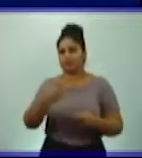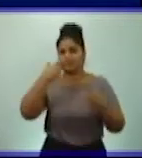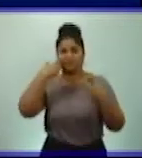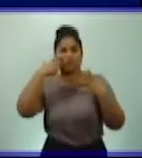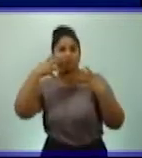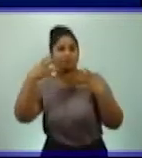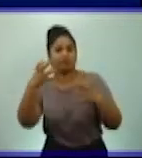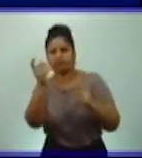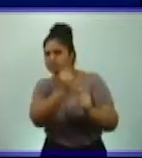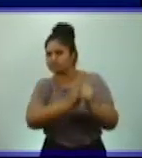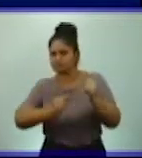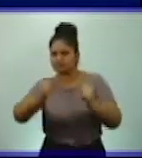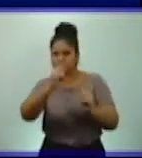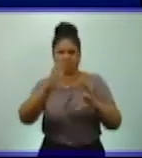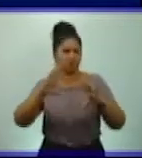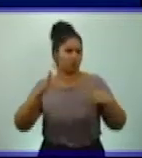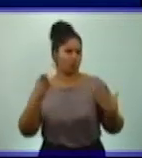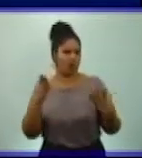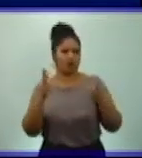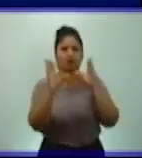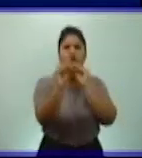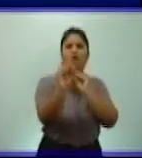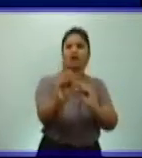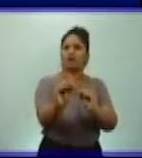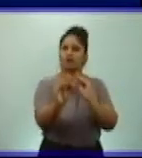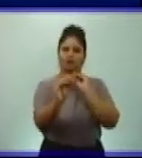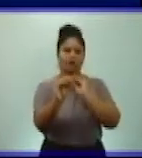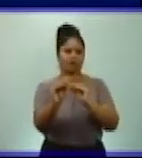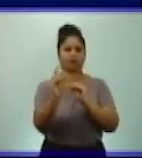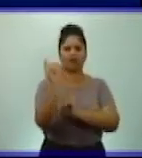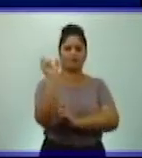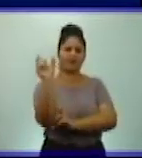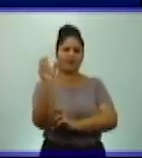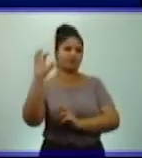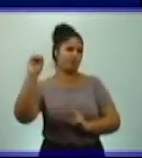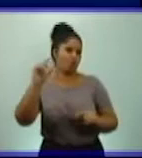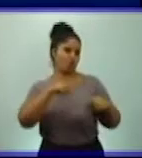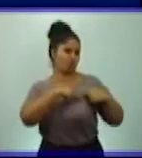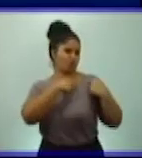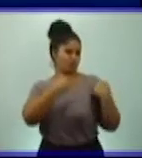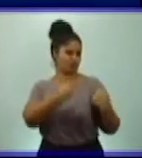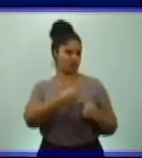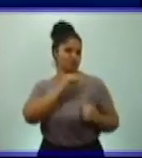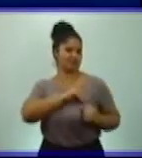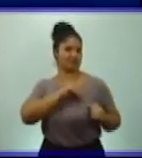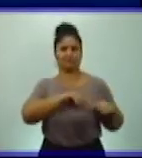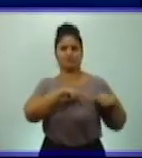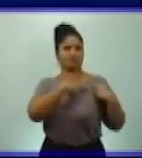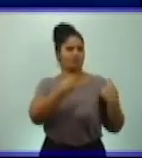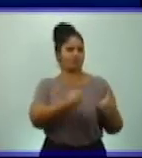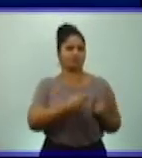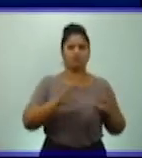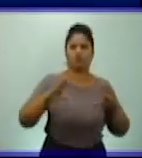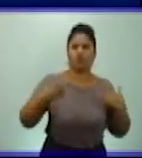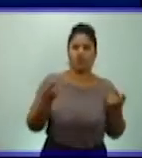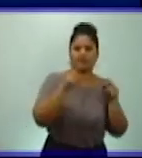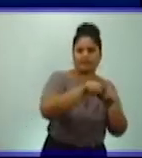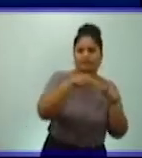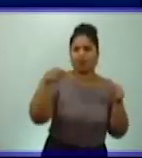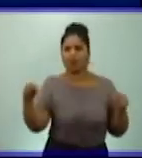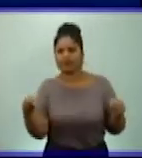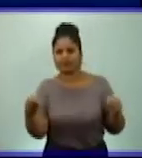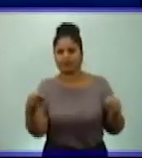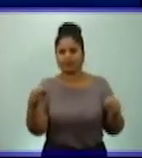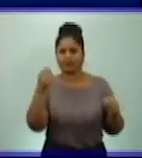analizamos anteriormente. ¿Qué es para ustedes lo más convincente? ¿La palabra o el corazón a partir de las propias experiencias que ustedes han tenido como adolescentes, como